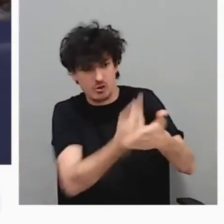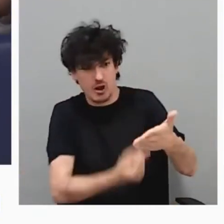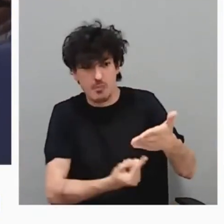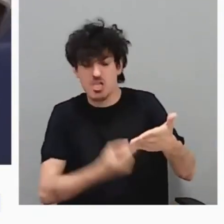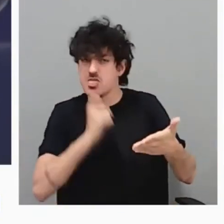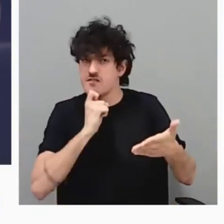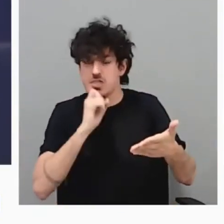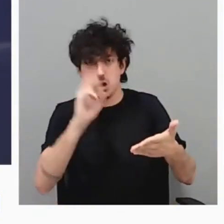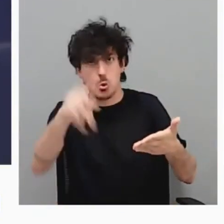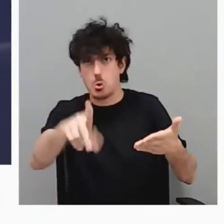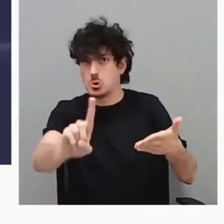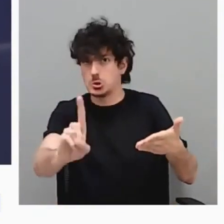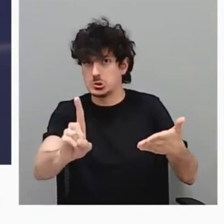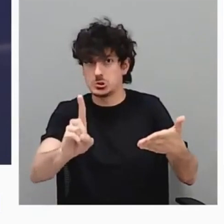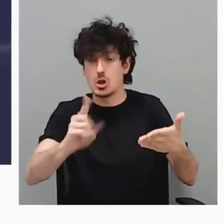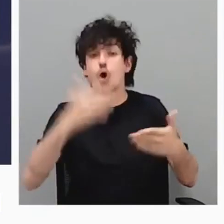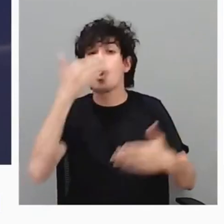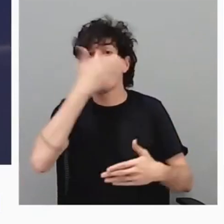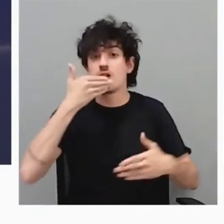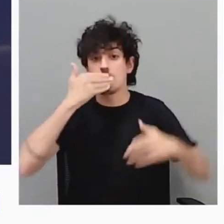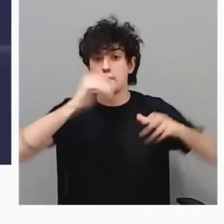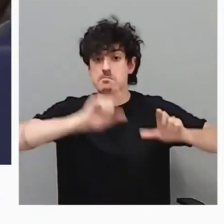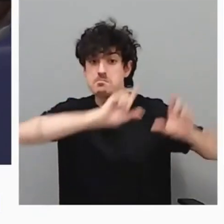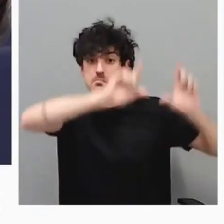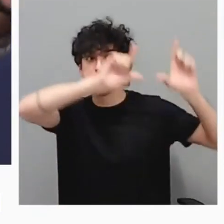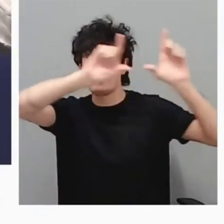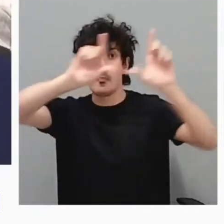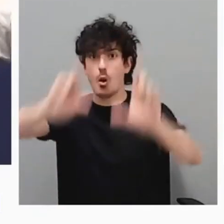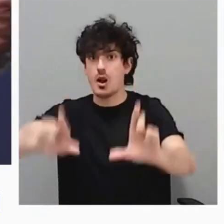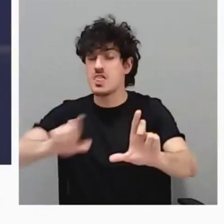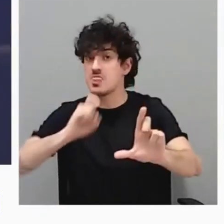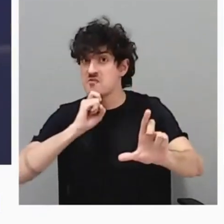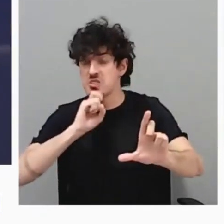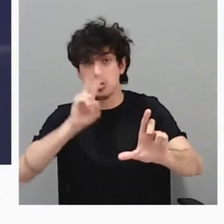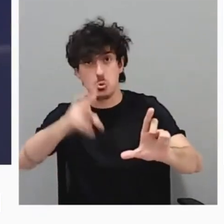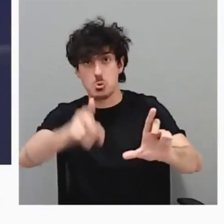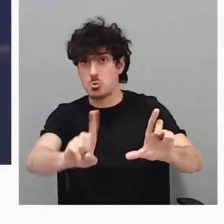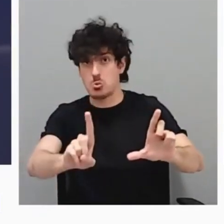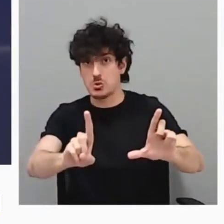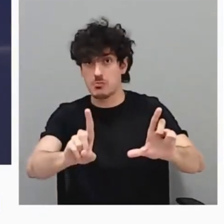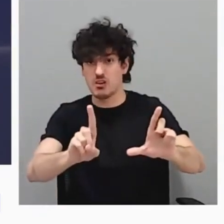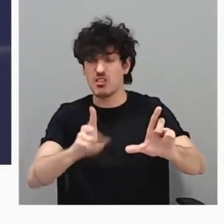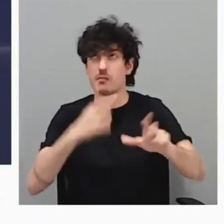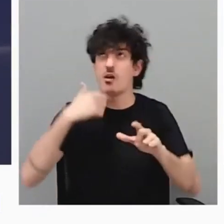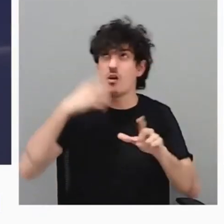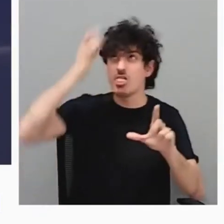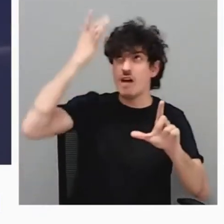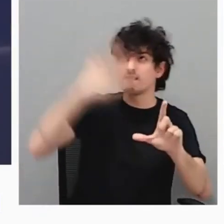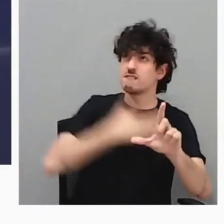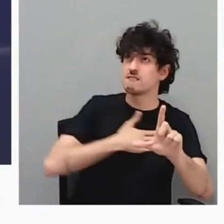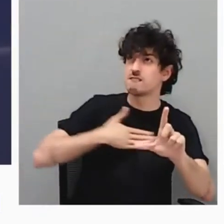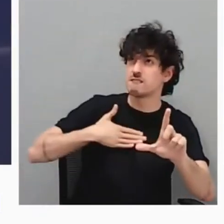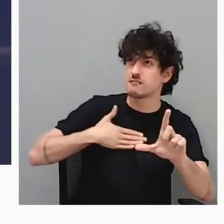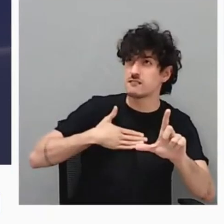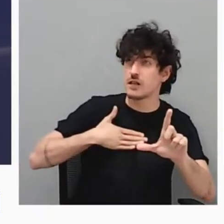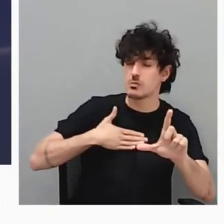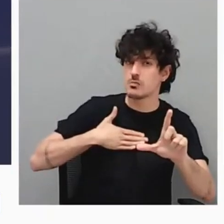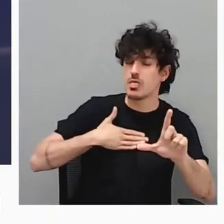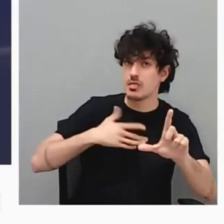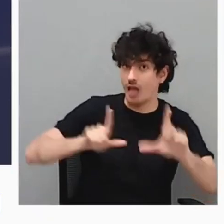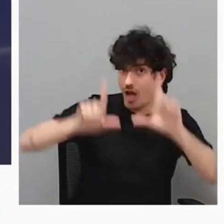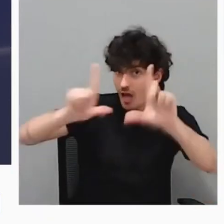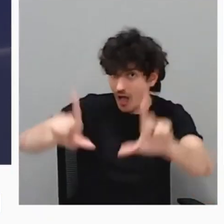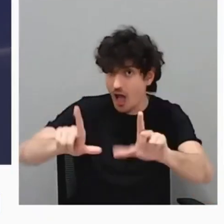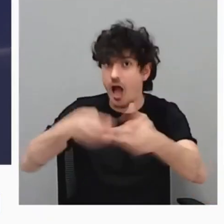hacerlo. Ponerlo en el colegio no es complicado, pero de la idea a hacerlo, ese es el paso que hay que dar. Yo sugeriría dedicar un tiempito a